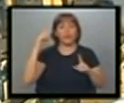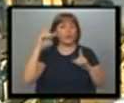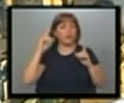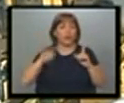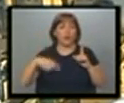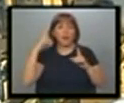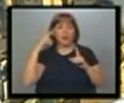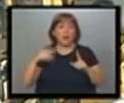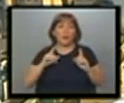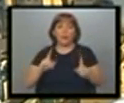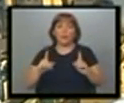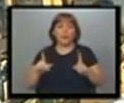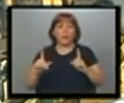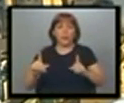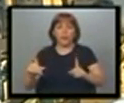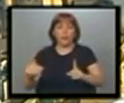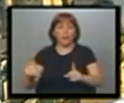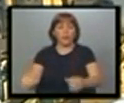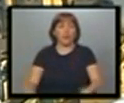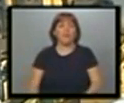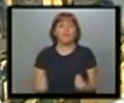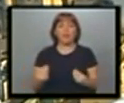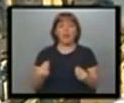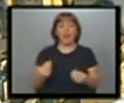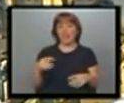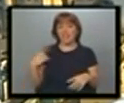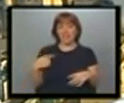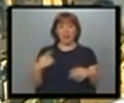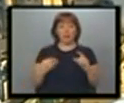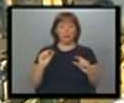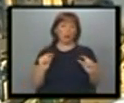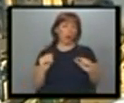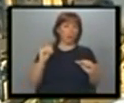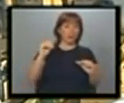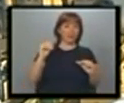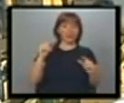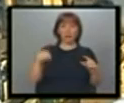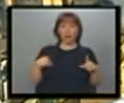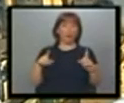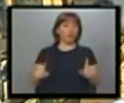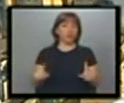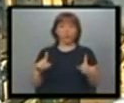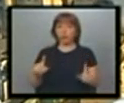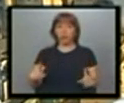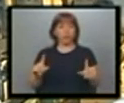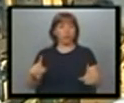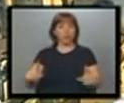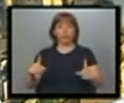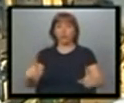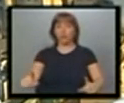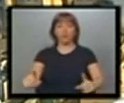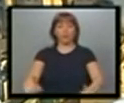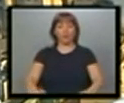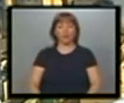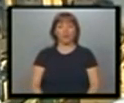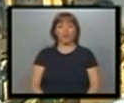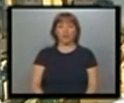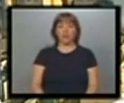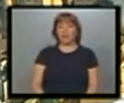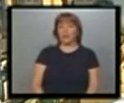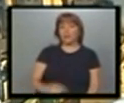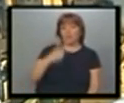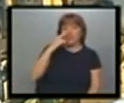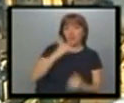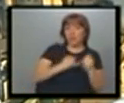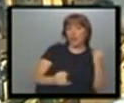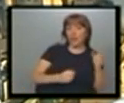sea alguna décima, cambia, va subiendo de a poquito, pero se ha quedado allí en 9.9 y quedó en un dígito. Y así empezamos a las 7:30 de la mañana. Eso.